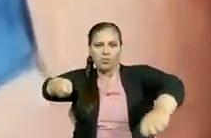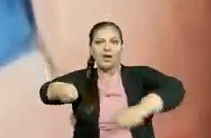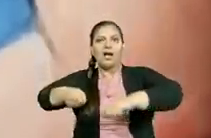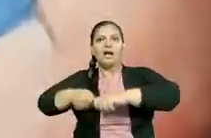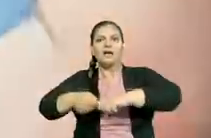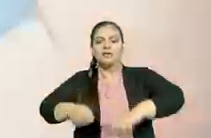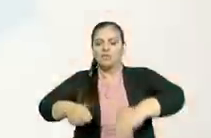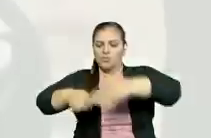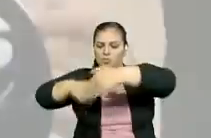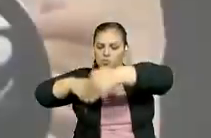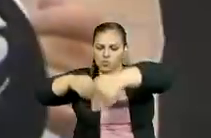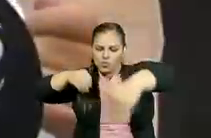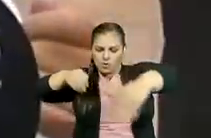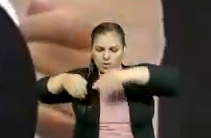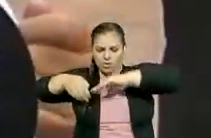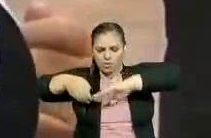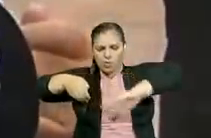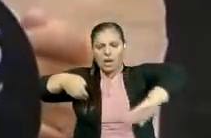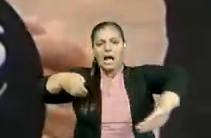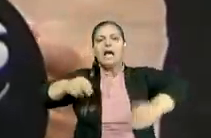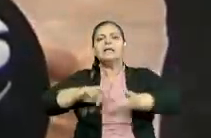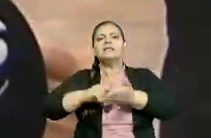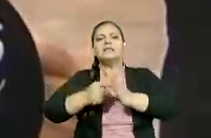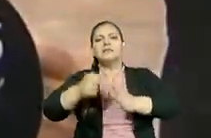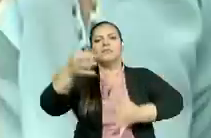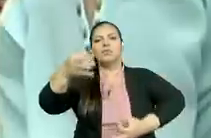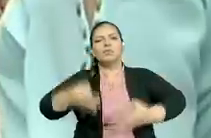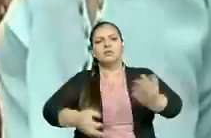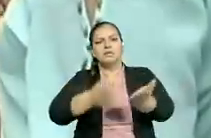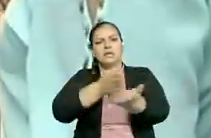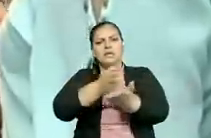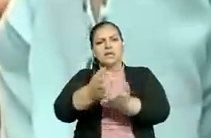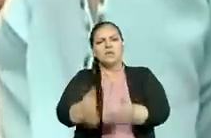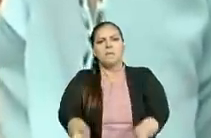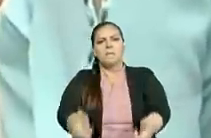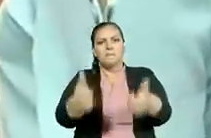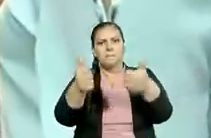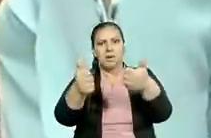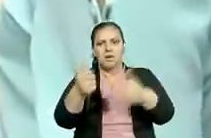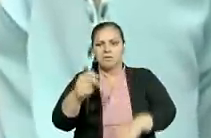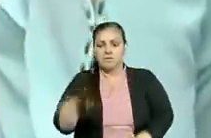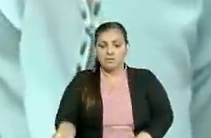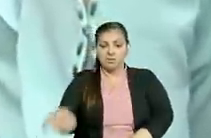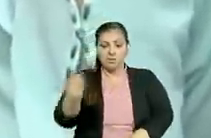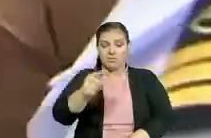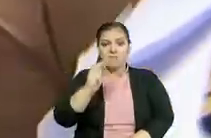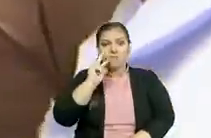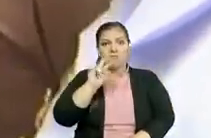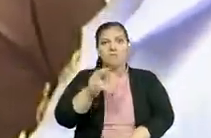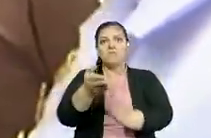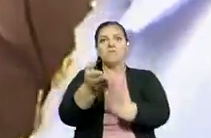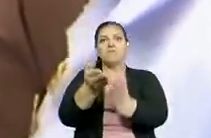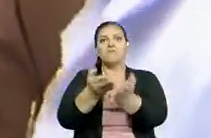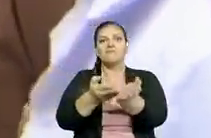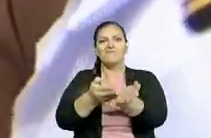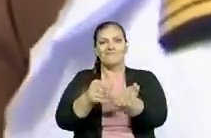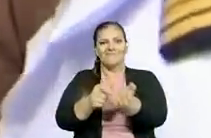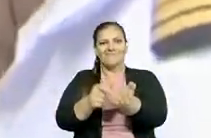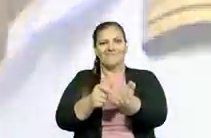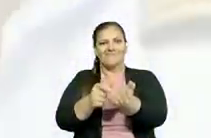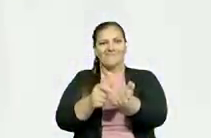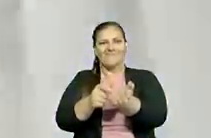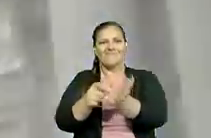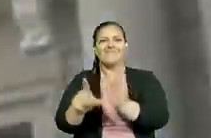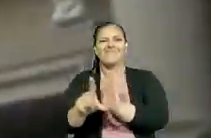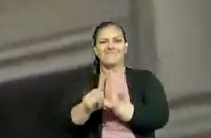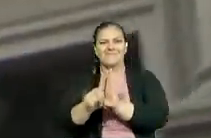la espada de dos filos, que es la verdadera justicia. En su mano derecha tiene el libro de la ley. La planificación del